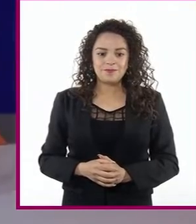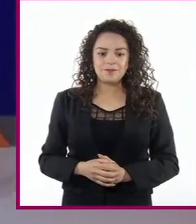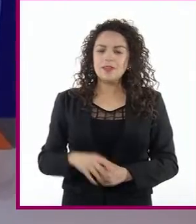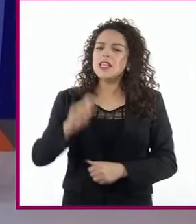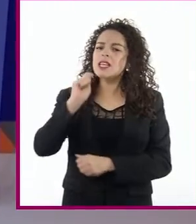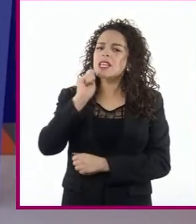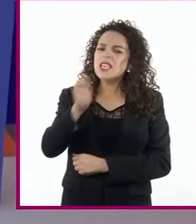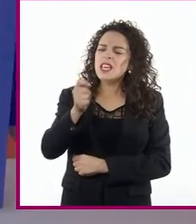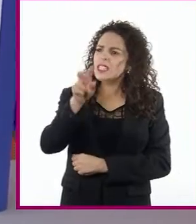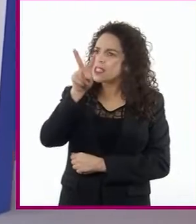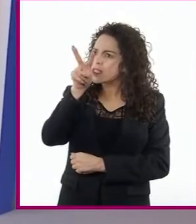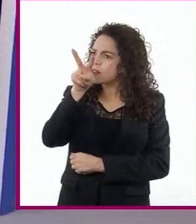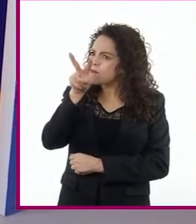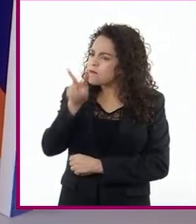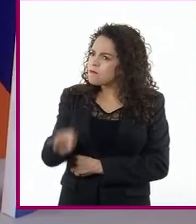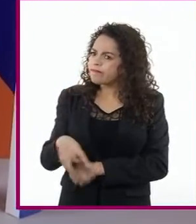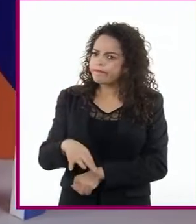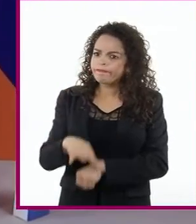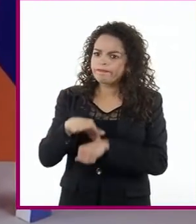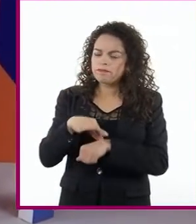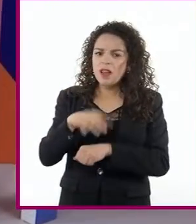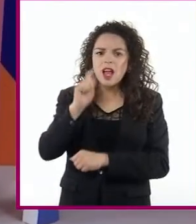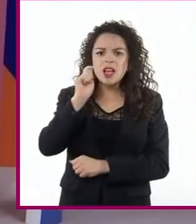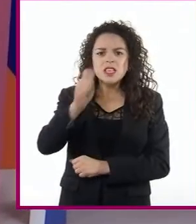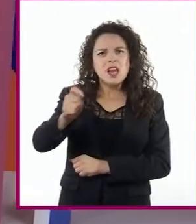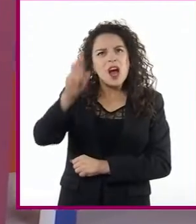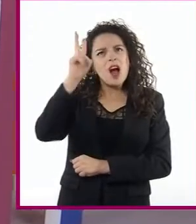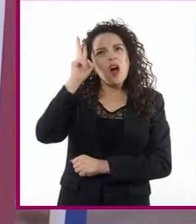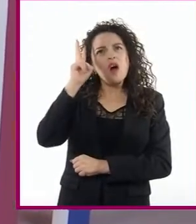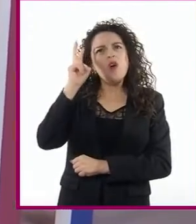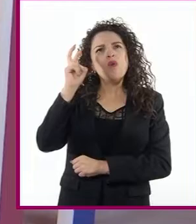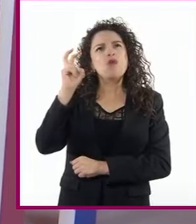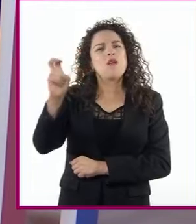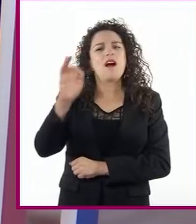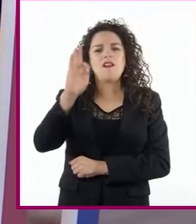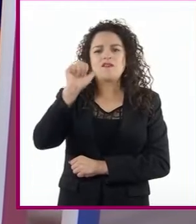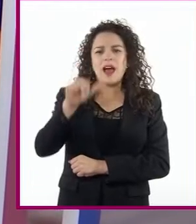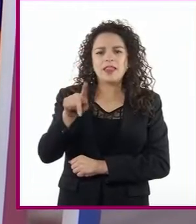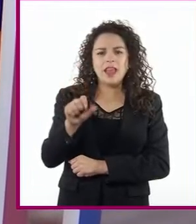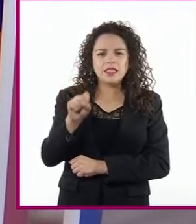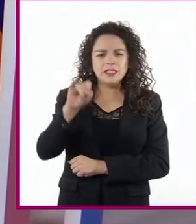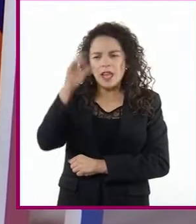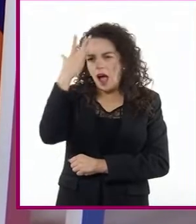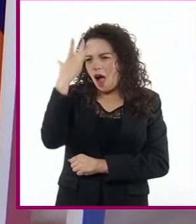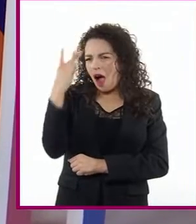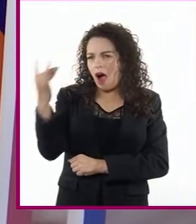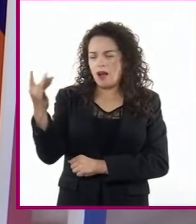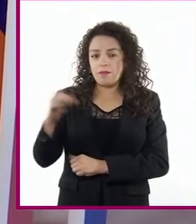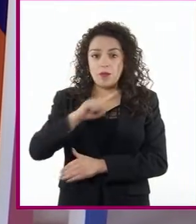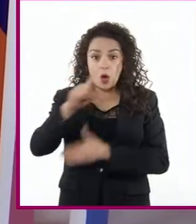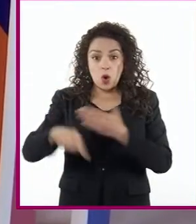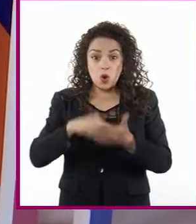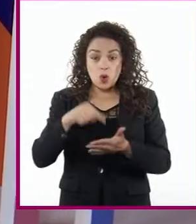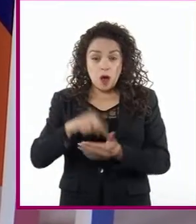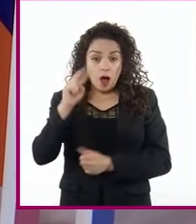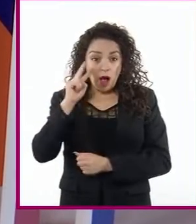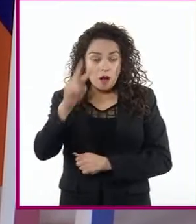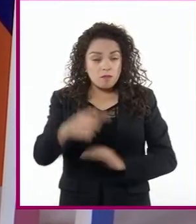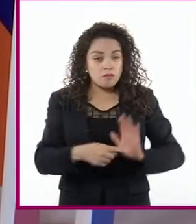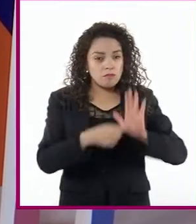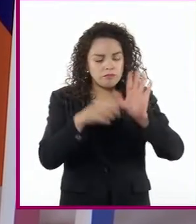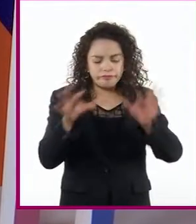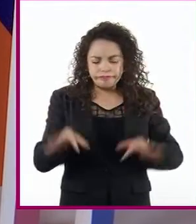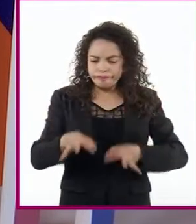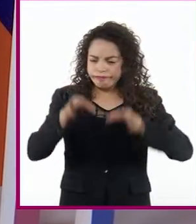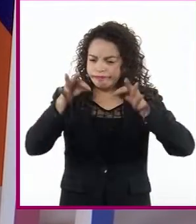realidad? ¿Y qué es la fantasía? Hay un lugar donde se muestra con plenitud aquello que no